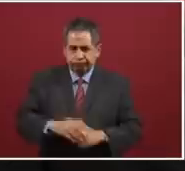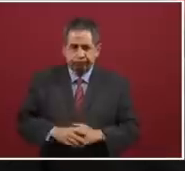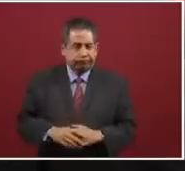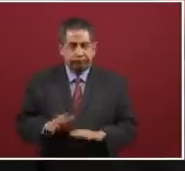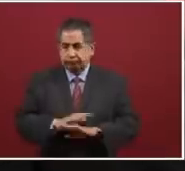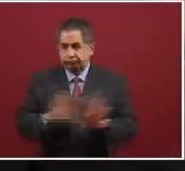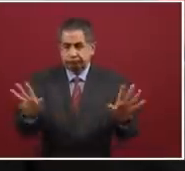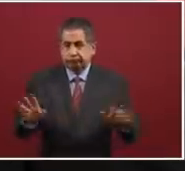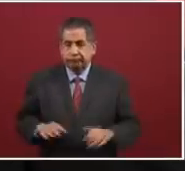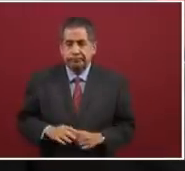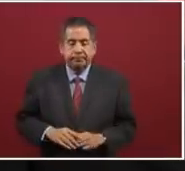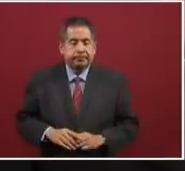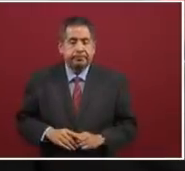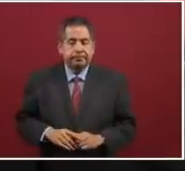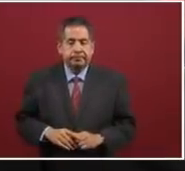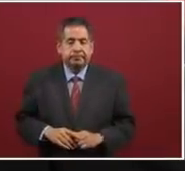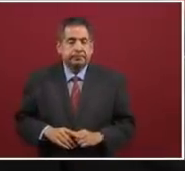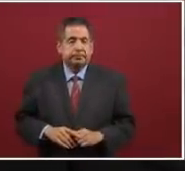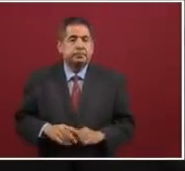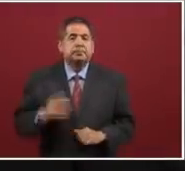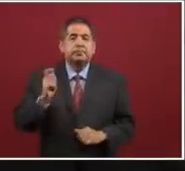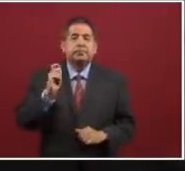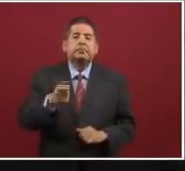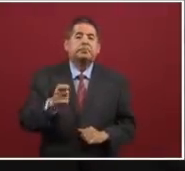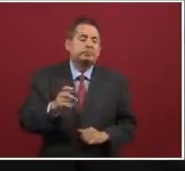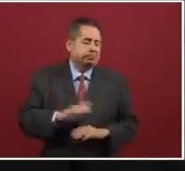Eso es una